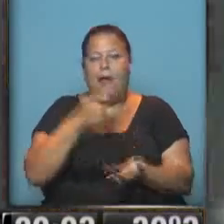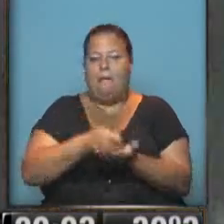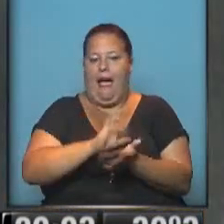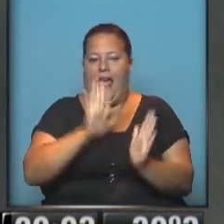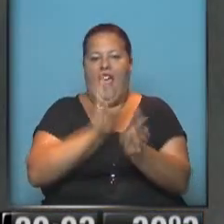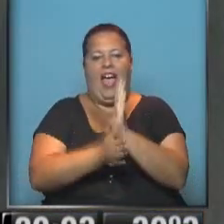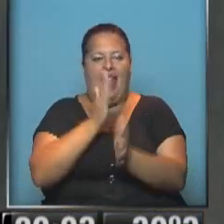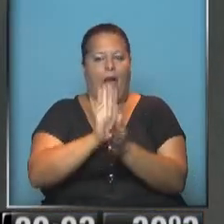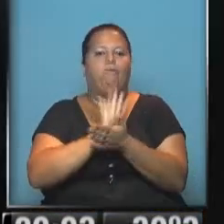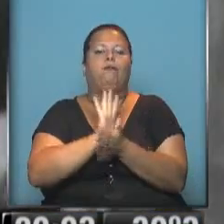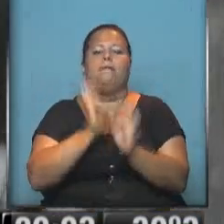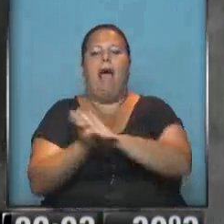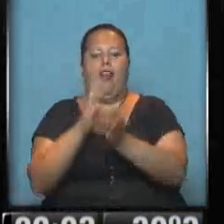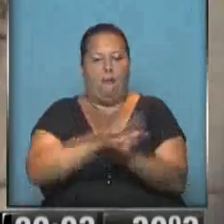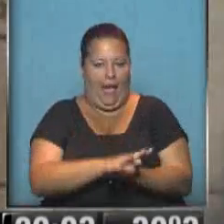peso.